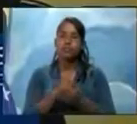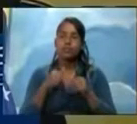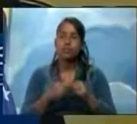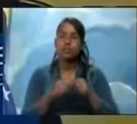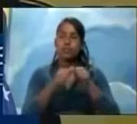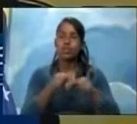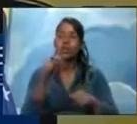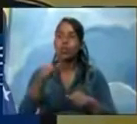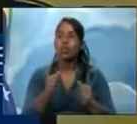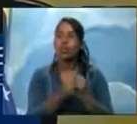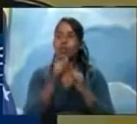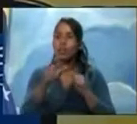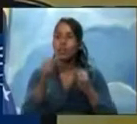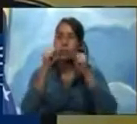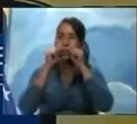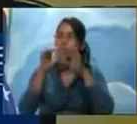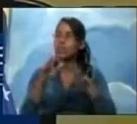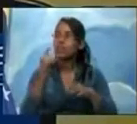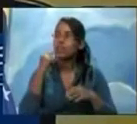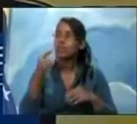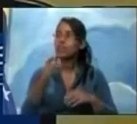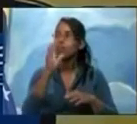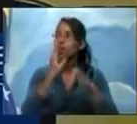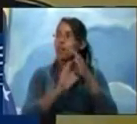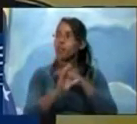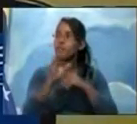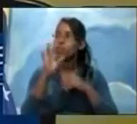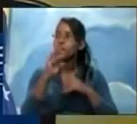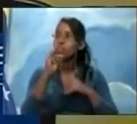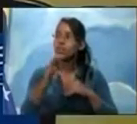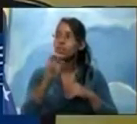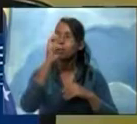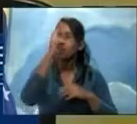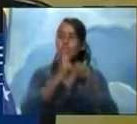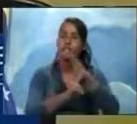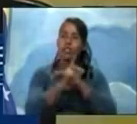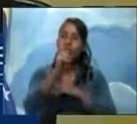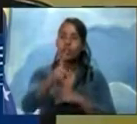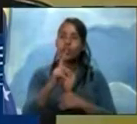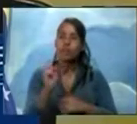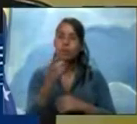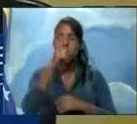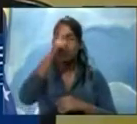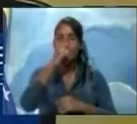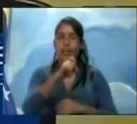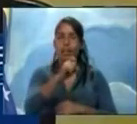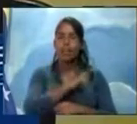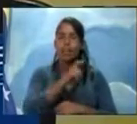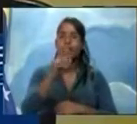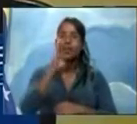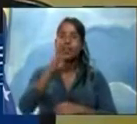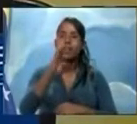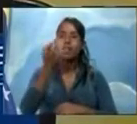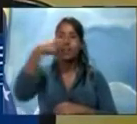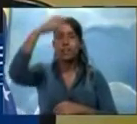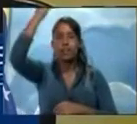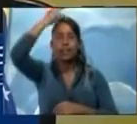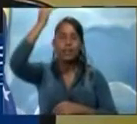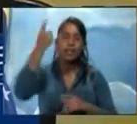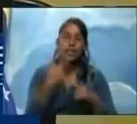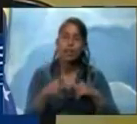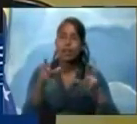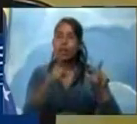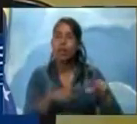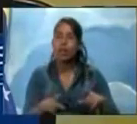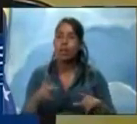Continuamos con esta bendición y dice el capítulo 7, versículo 1, en el primer año de Belsasar, rey de